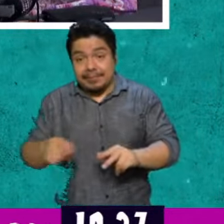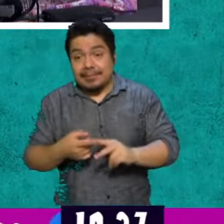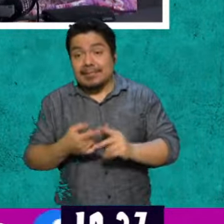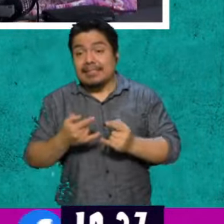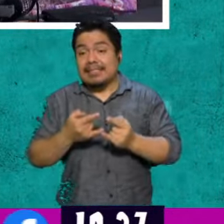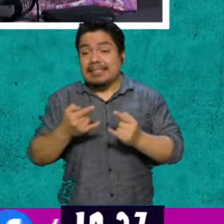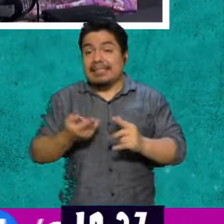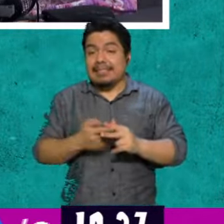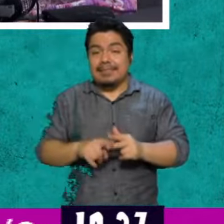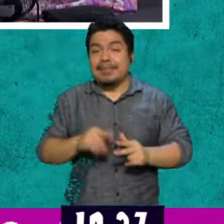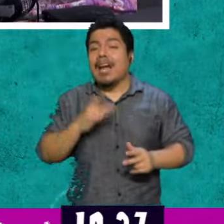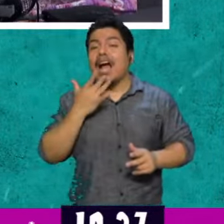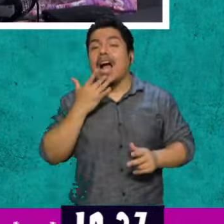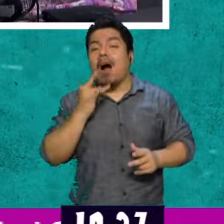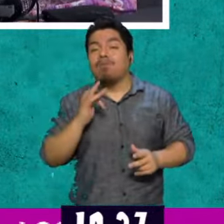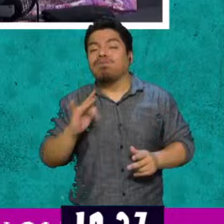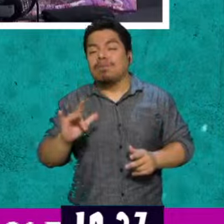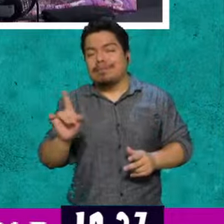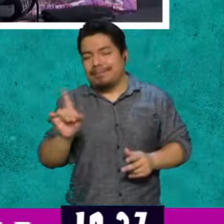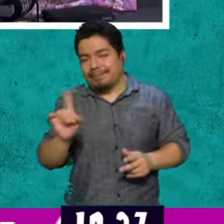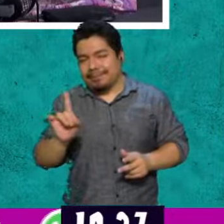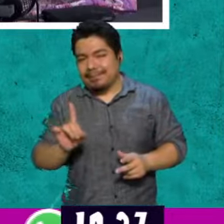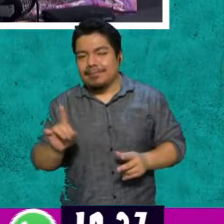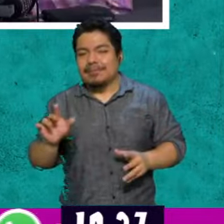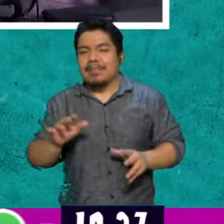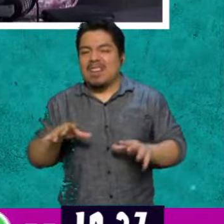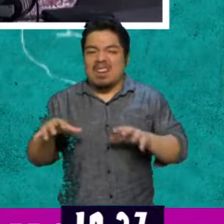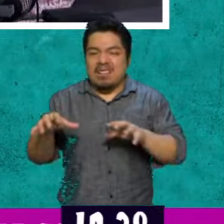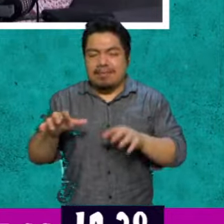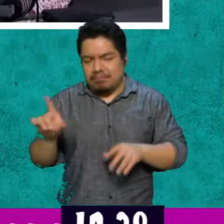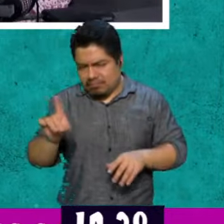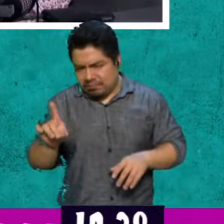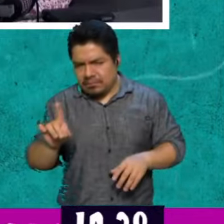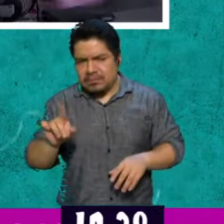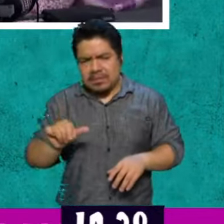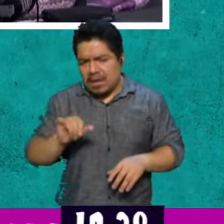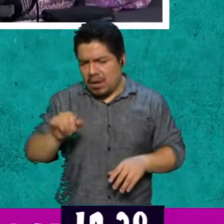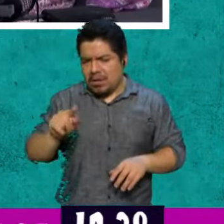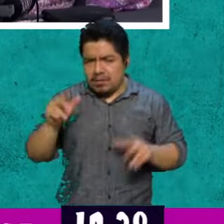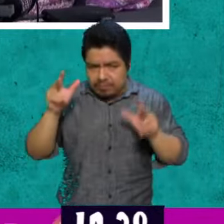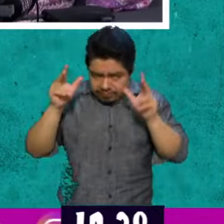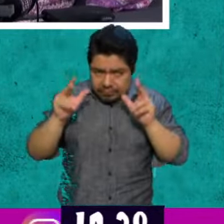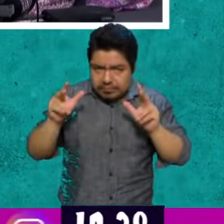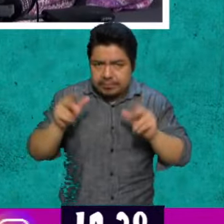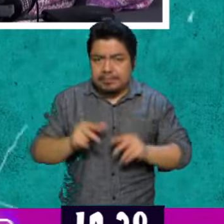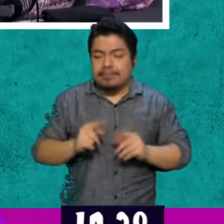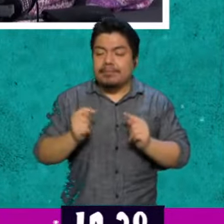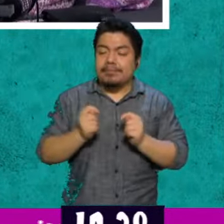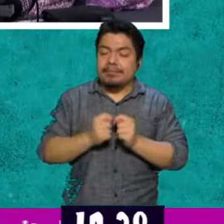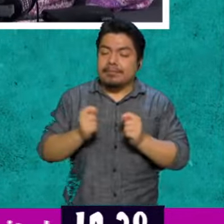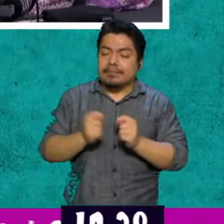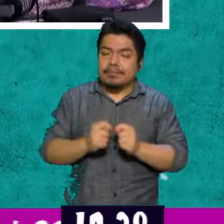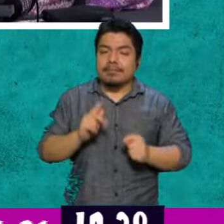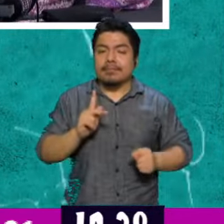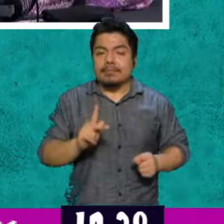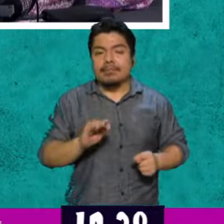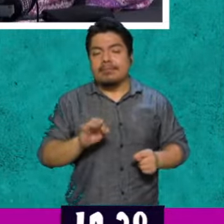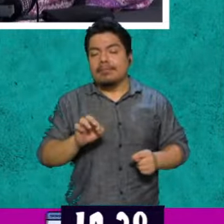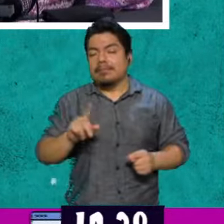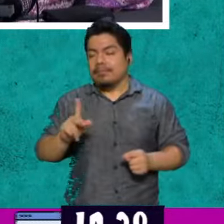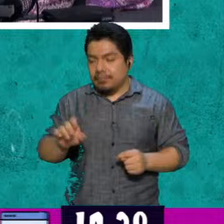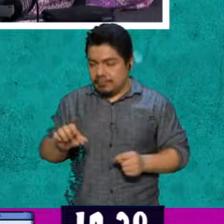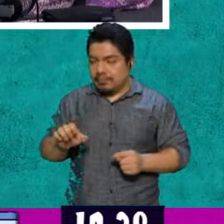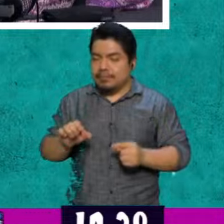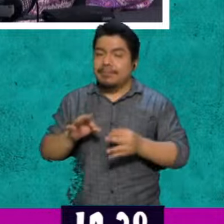un tío, dragón, es no, no un es ajolote. Un dragón, no es un monstruo, es un ajolote. Y su tío, que se llama Tío Felipe, es un chinampero, entonces